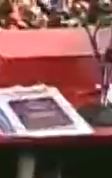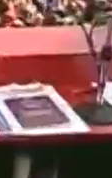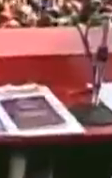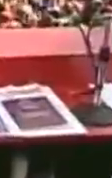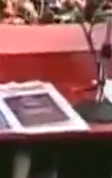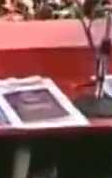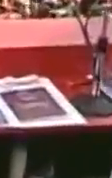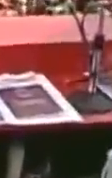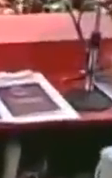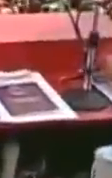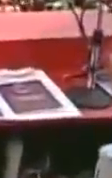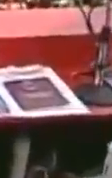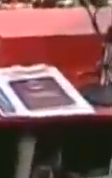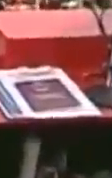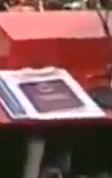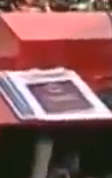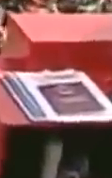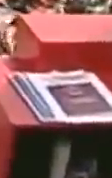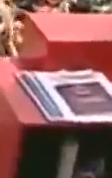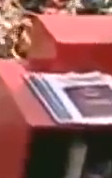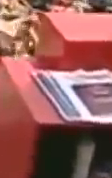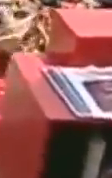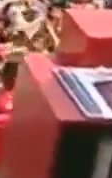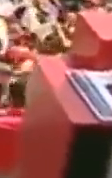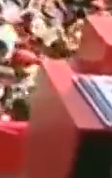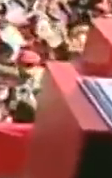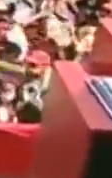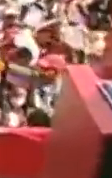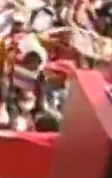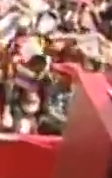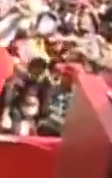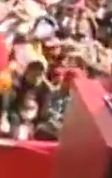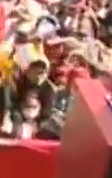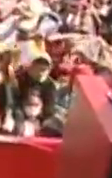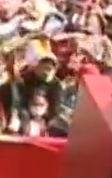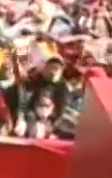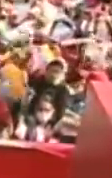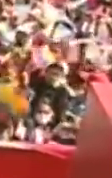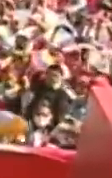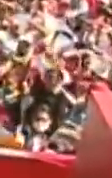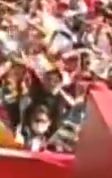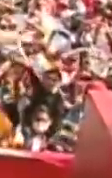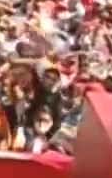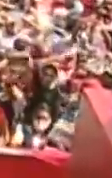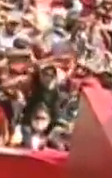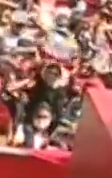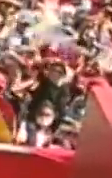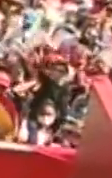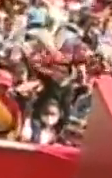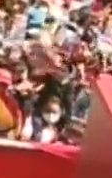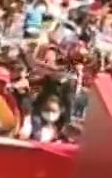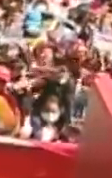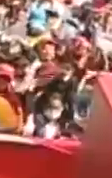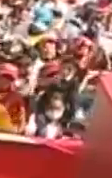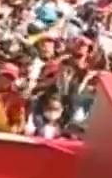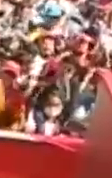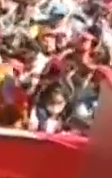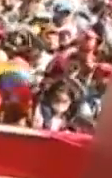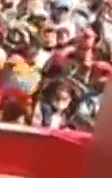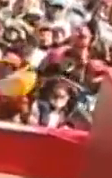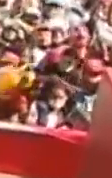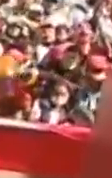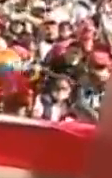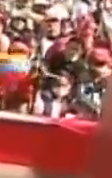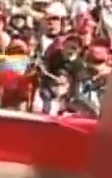la calle, aquella madrugada gloriosa del 14 de abril del año 2002, cuando el comandante eterno Hugo